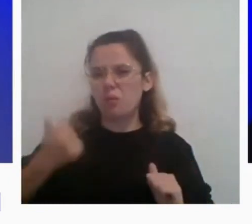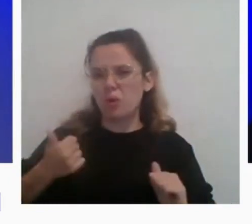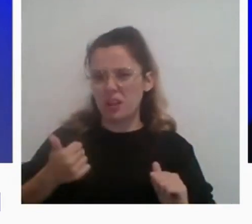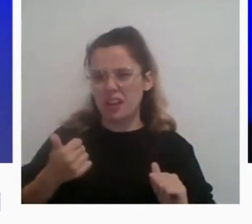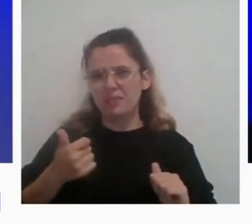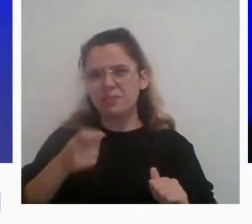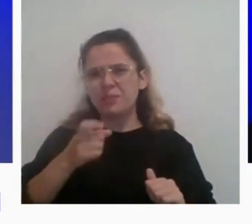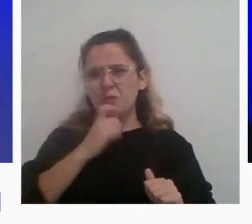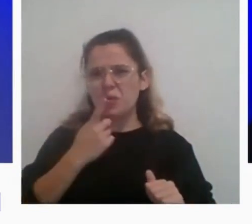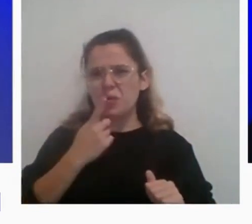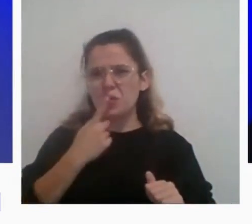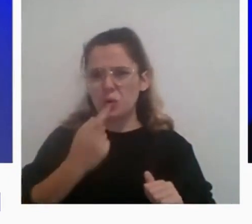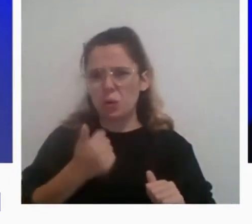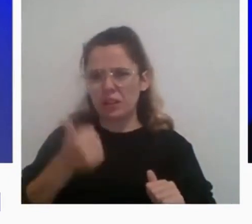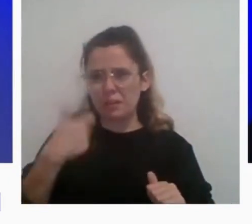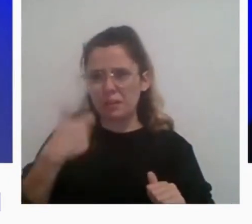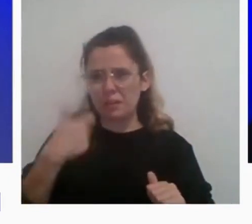aportar valor al pueblo.